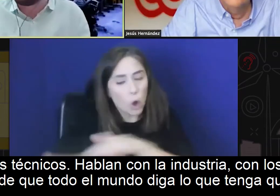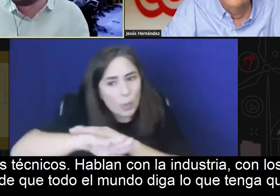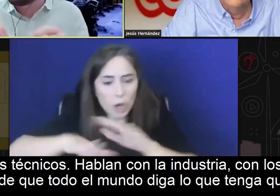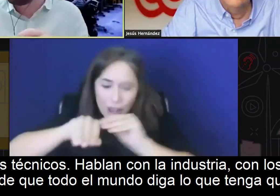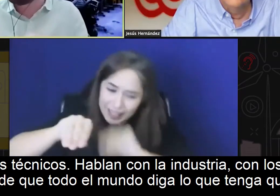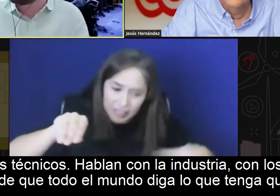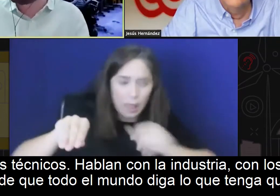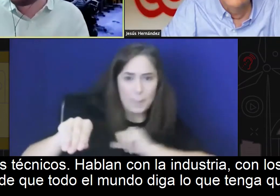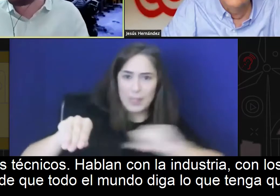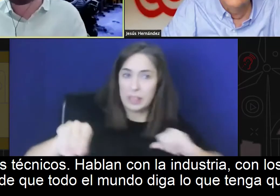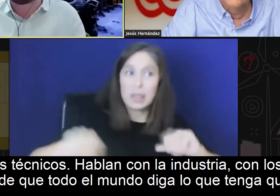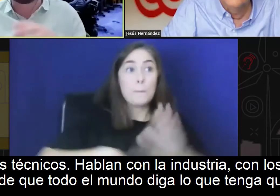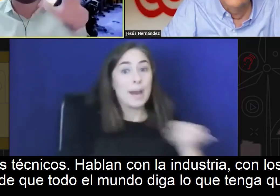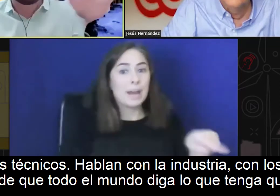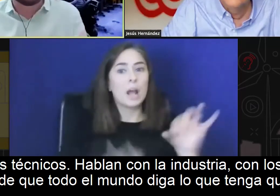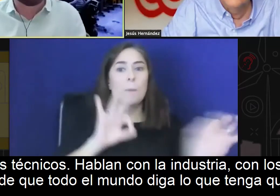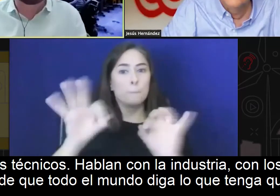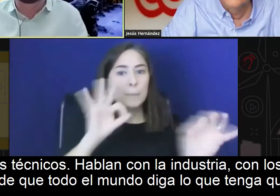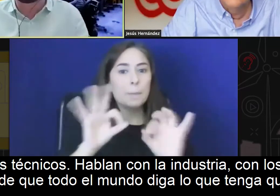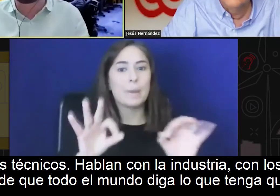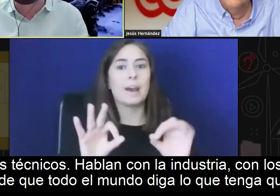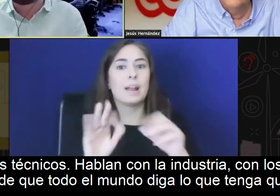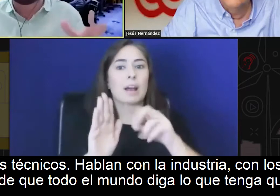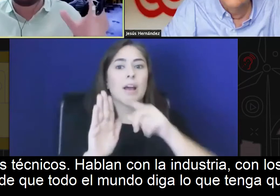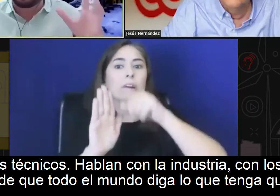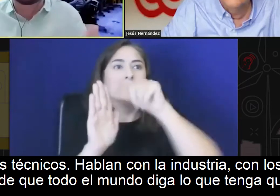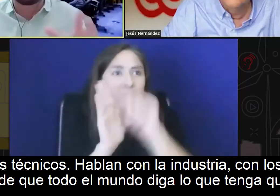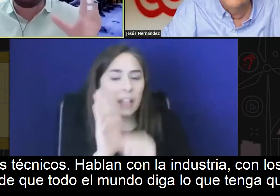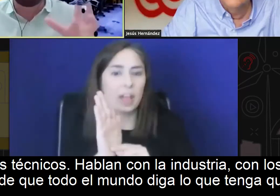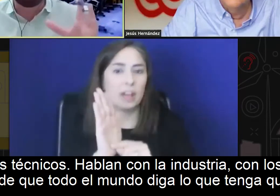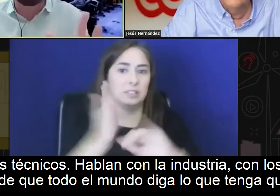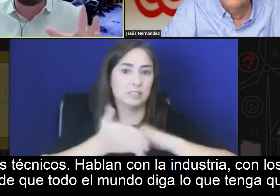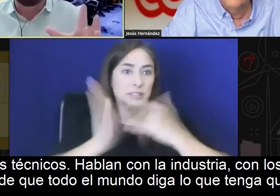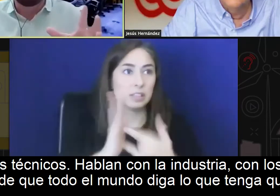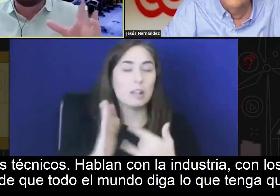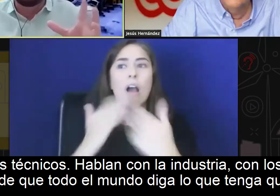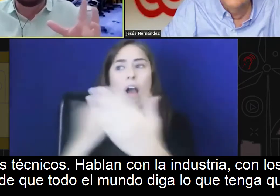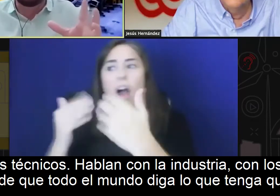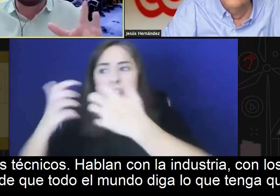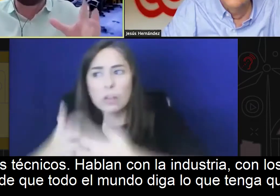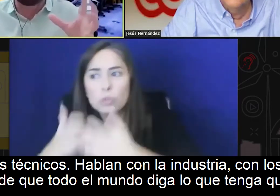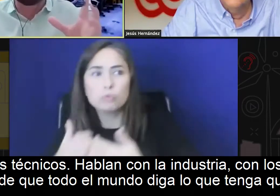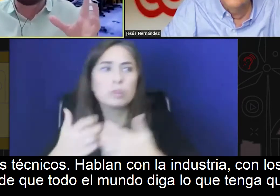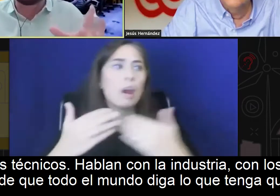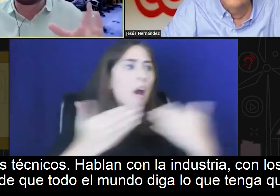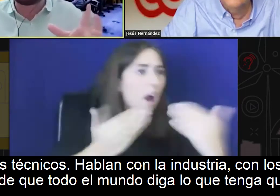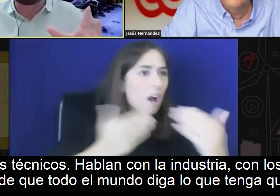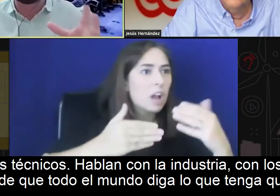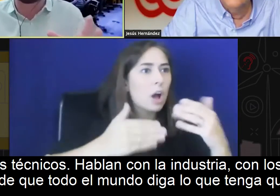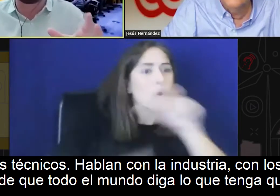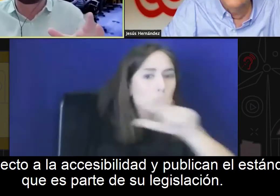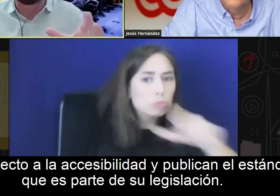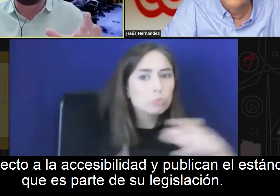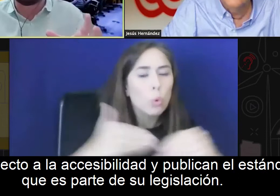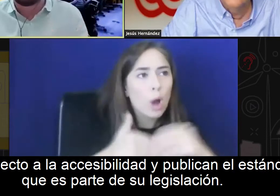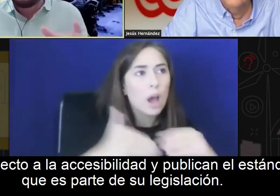técnicos, que hablan con la industria, hablan con los usuarios, se asegura de que todo el mundo diga lo que tenga que decir con